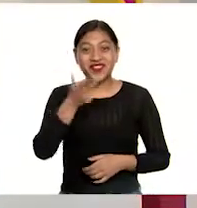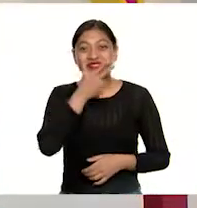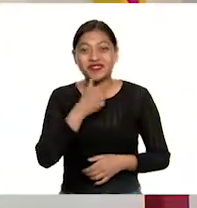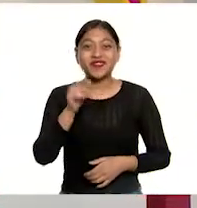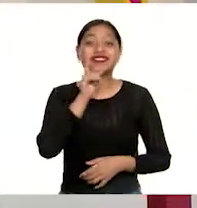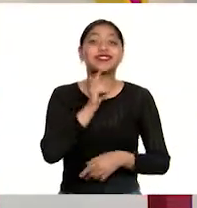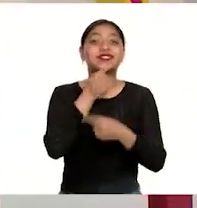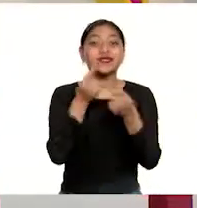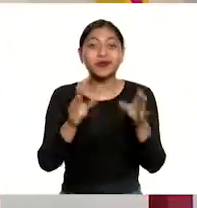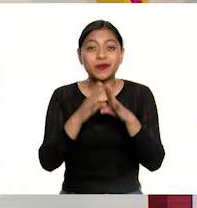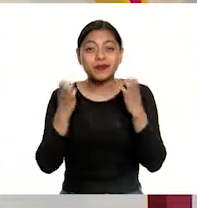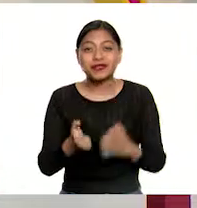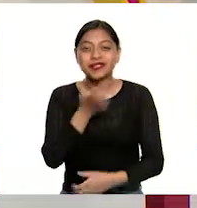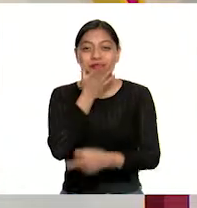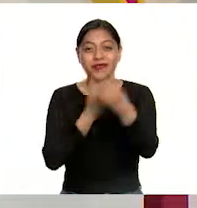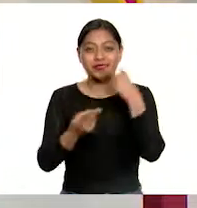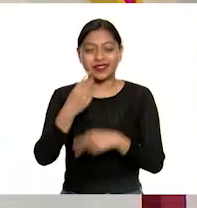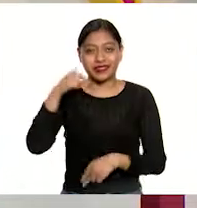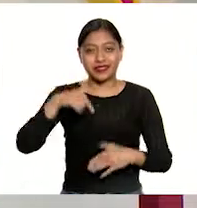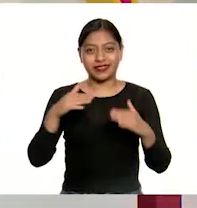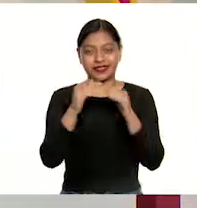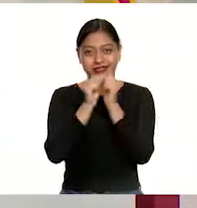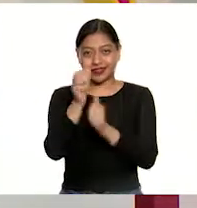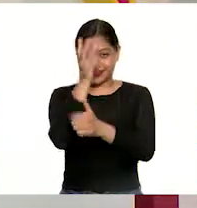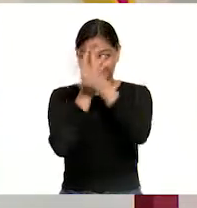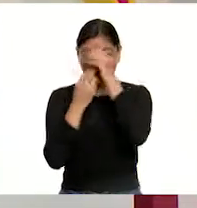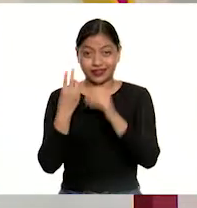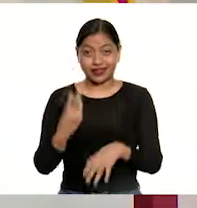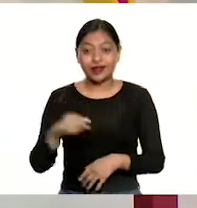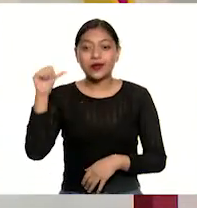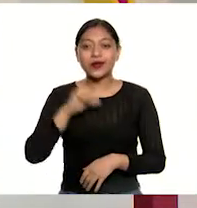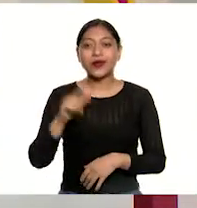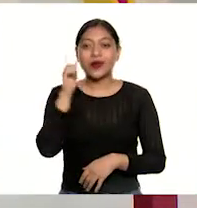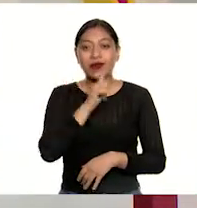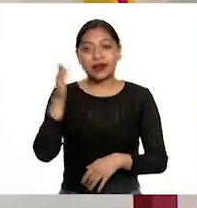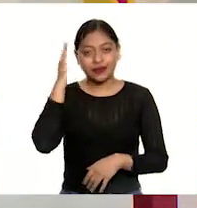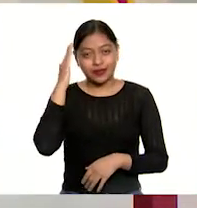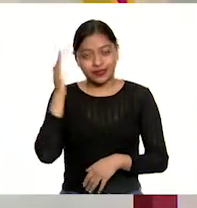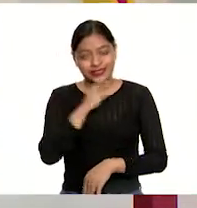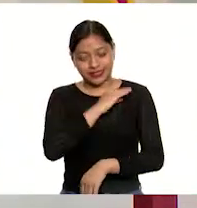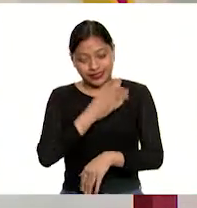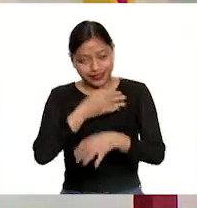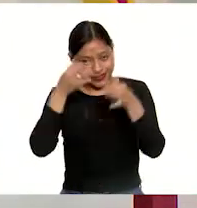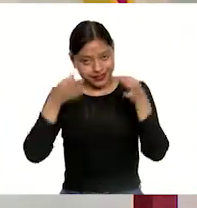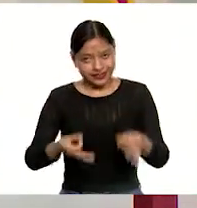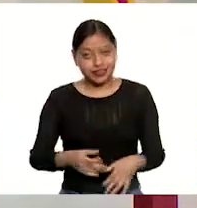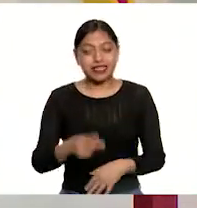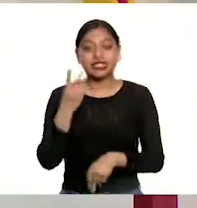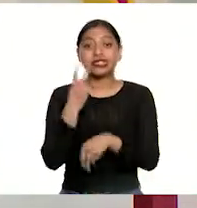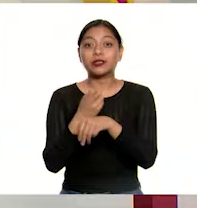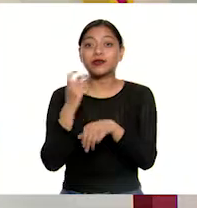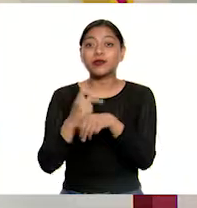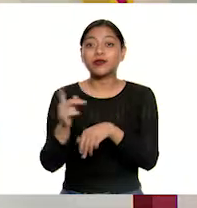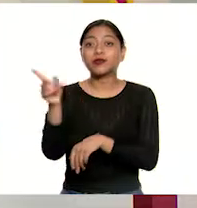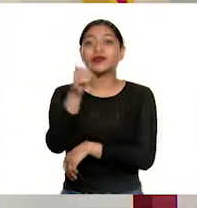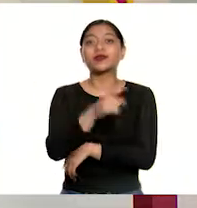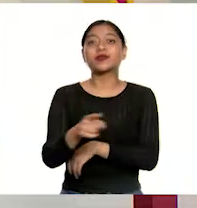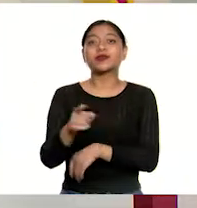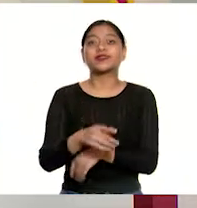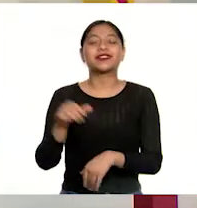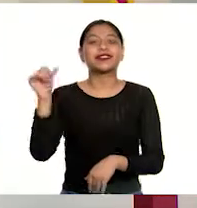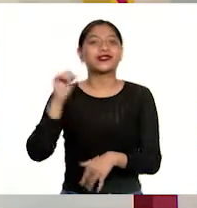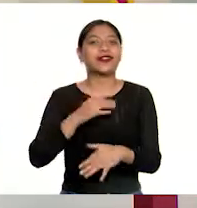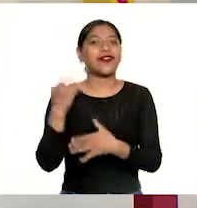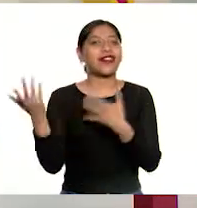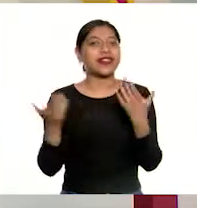Niñas y niños, ¿cómo están? Bienvenidos a Aprende en Casa 3 a su asignatura de lengua materna de segundo grado. El día de hoy vamos a hacer algo